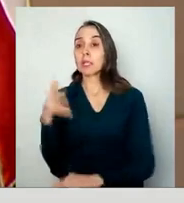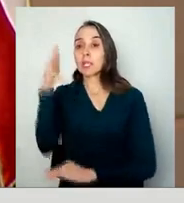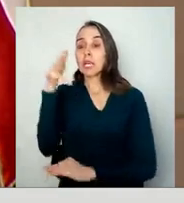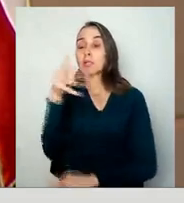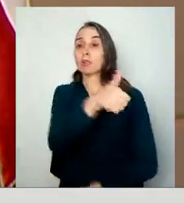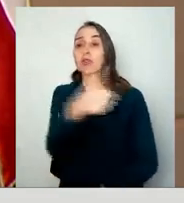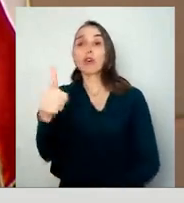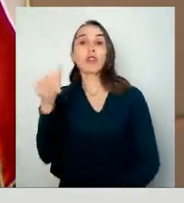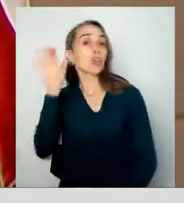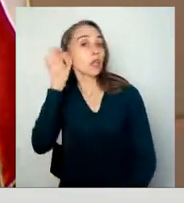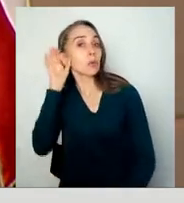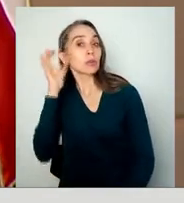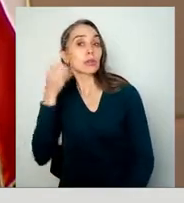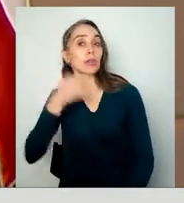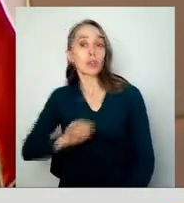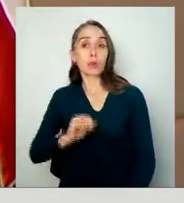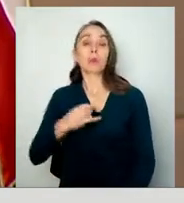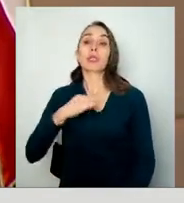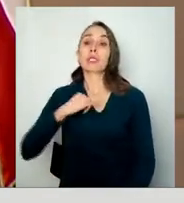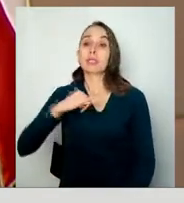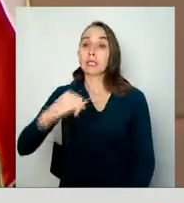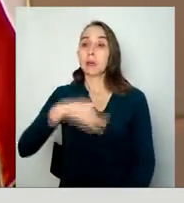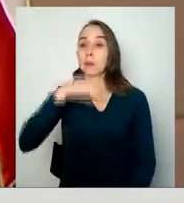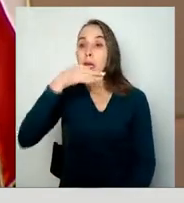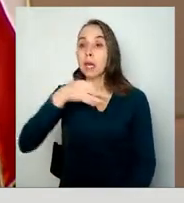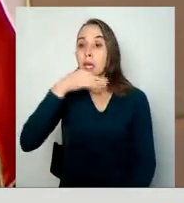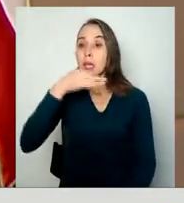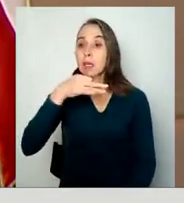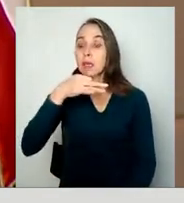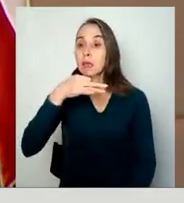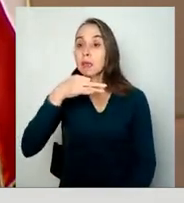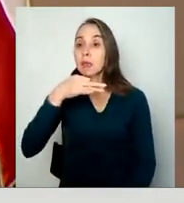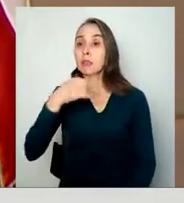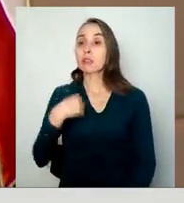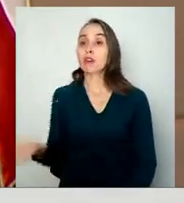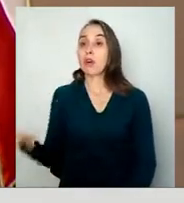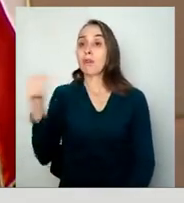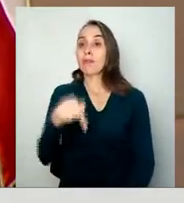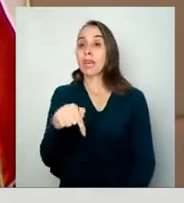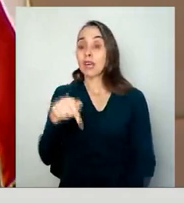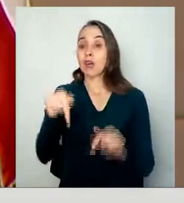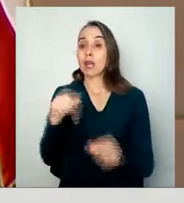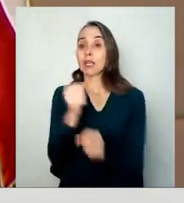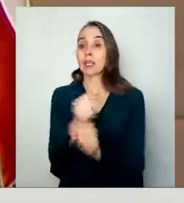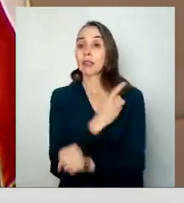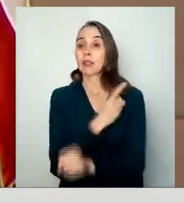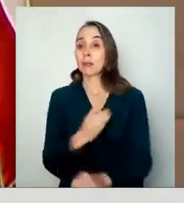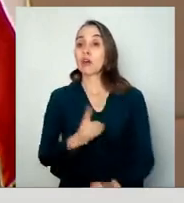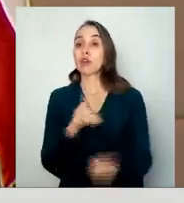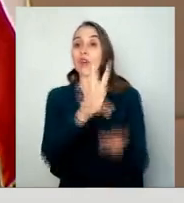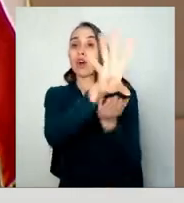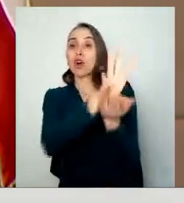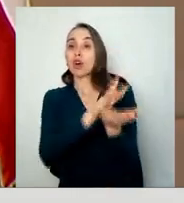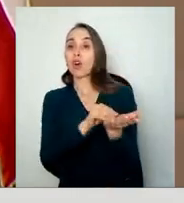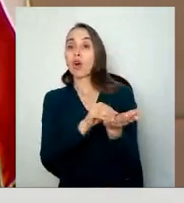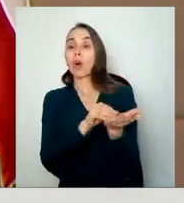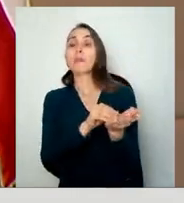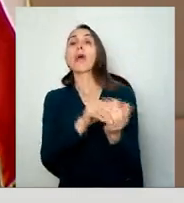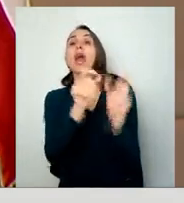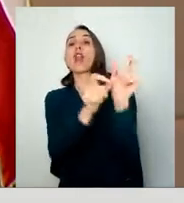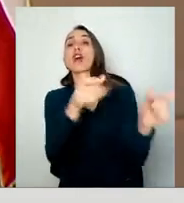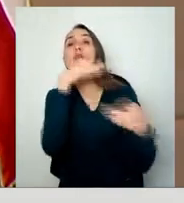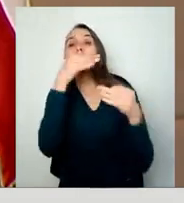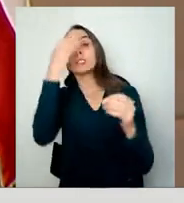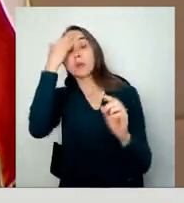siempre lo he manifestado que lo que vengo a hacer acá no es a tratar de seguir las corrientes que son más bien populares o